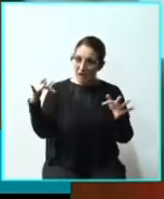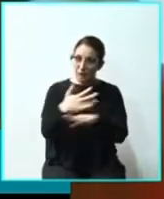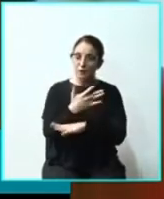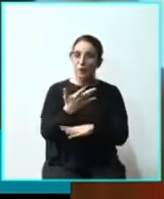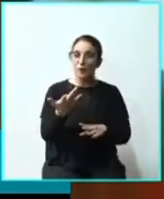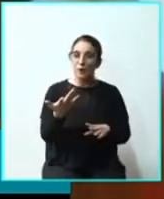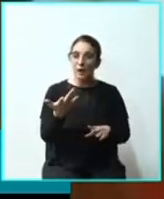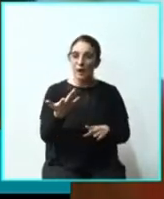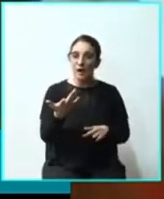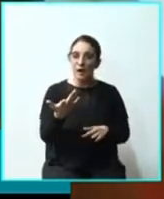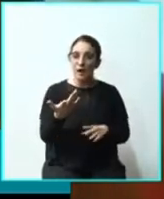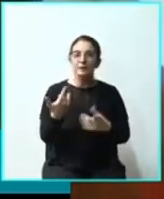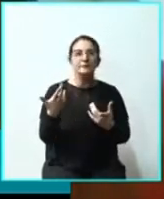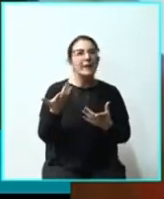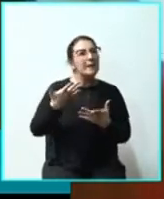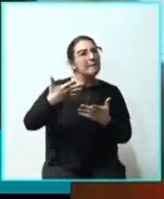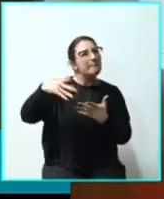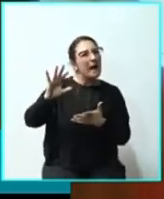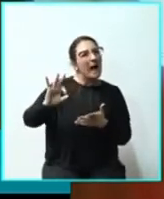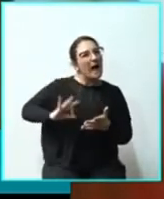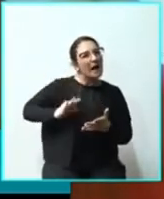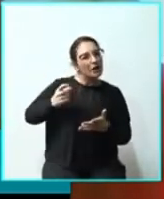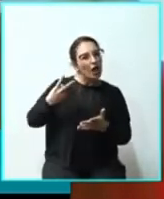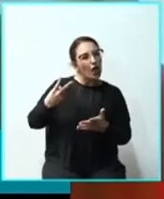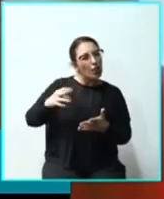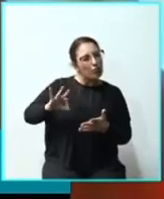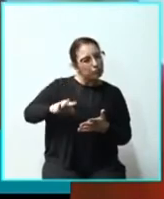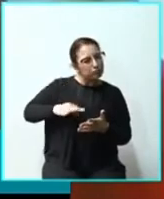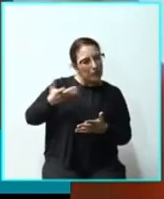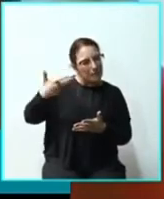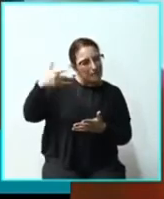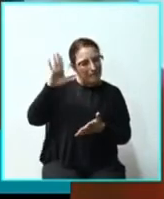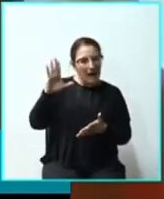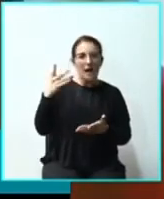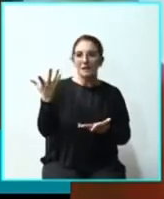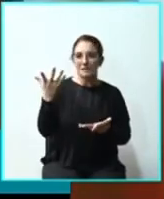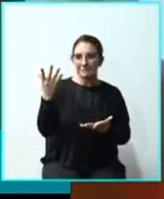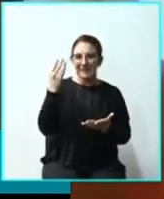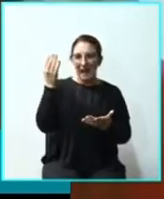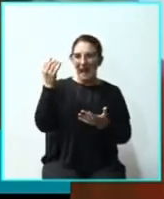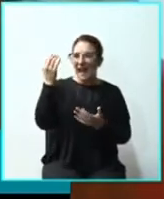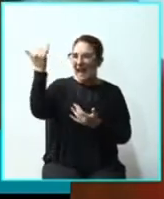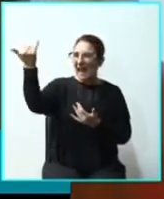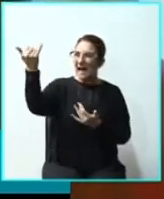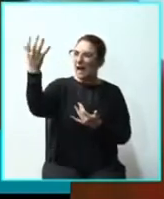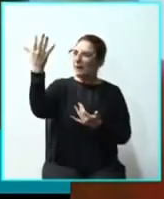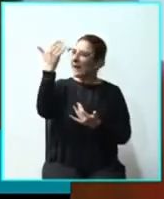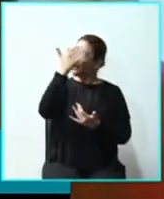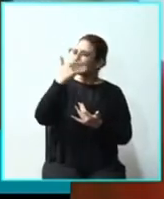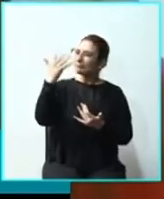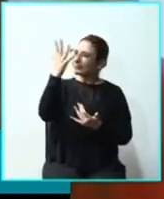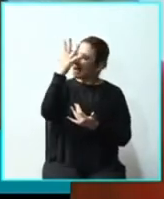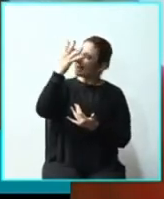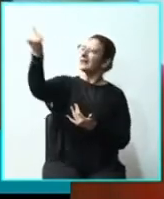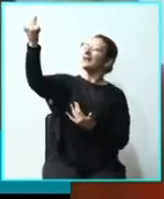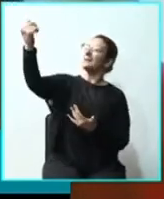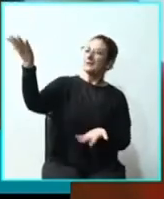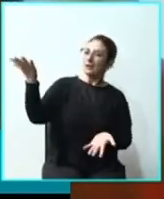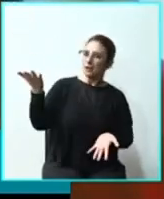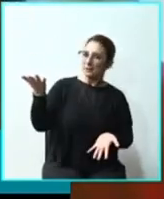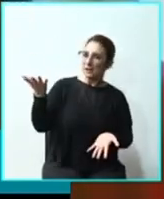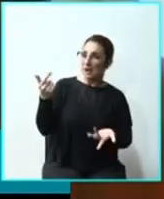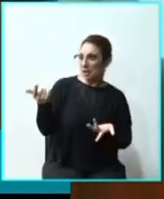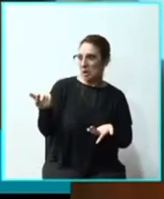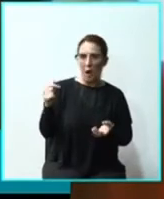hace más de 2 años funciona el sistema de reconocimiento facial. No lo estamos